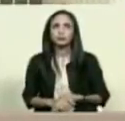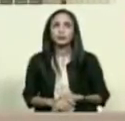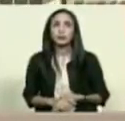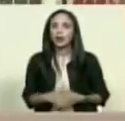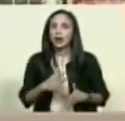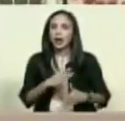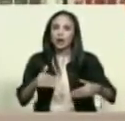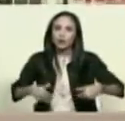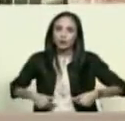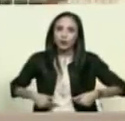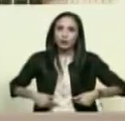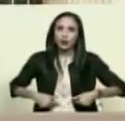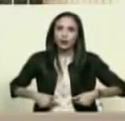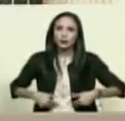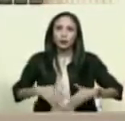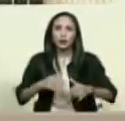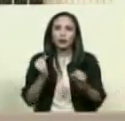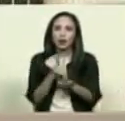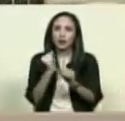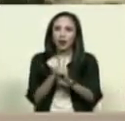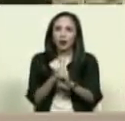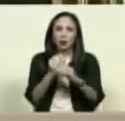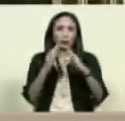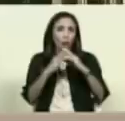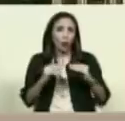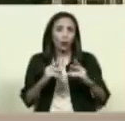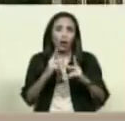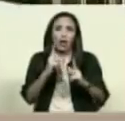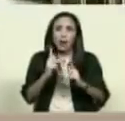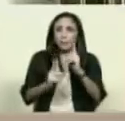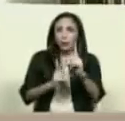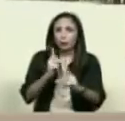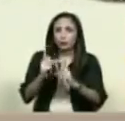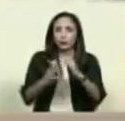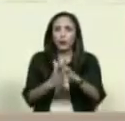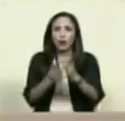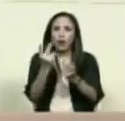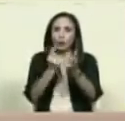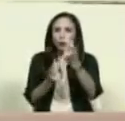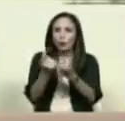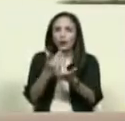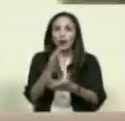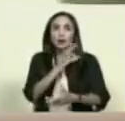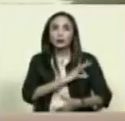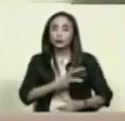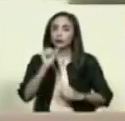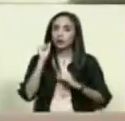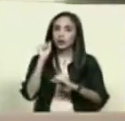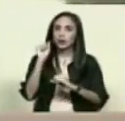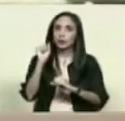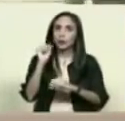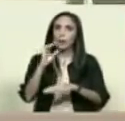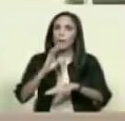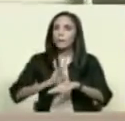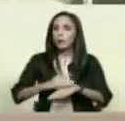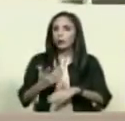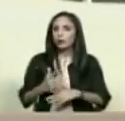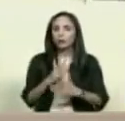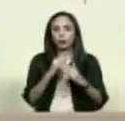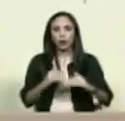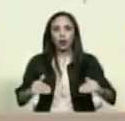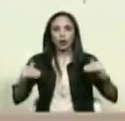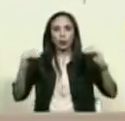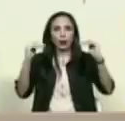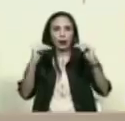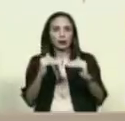y el trabajo de todos, de todas, una economía productiva socialista. ¿Por qué socialista? Porque busca la igualdad,